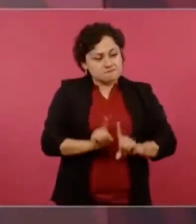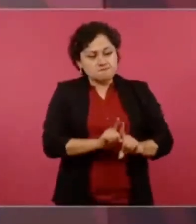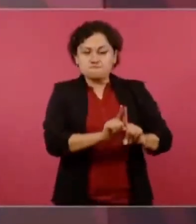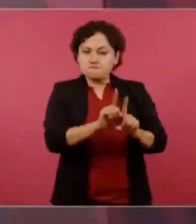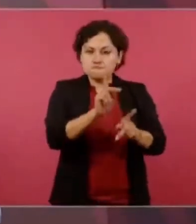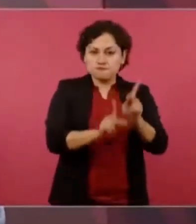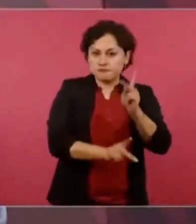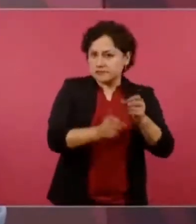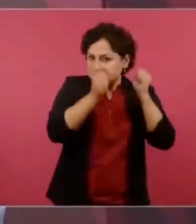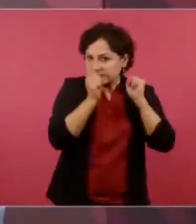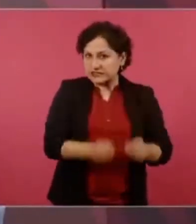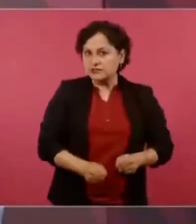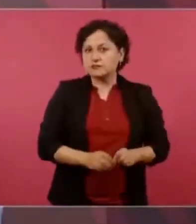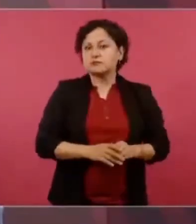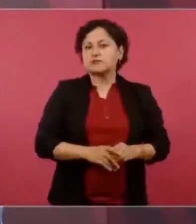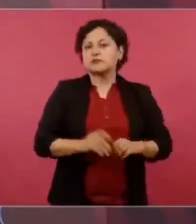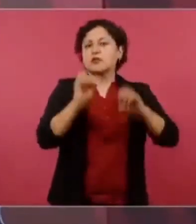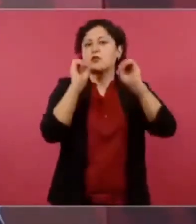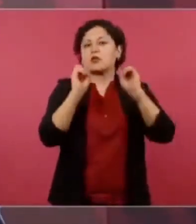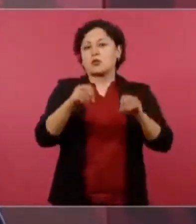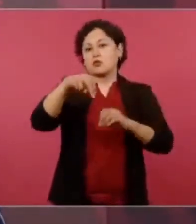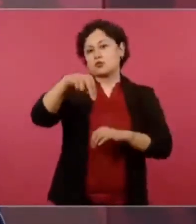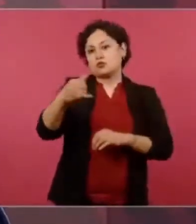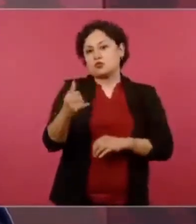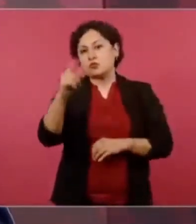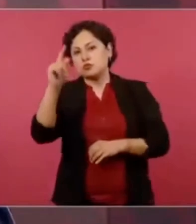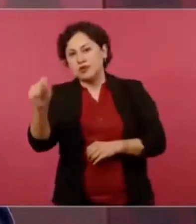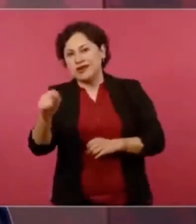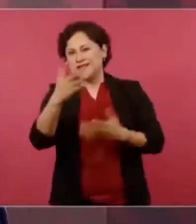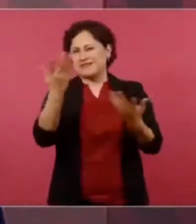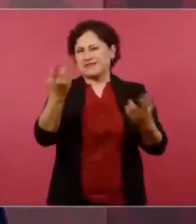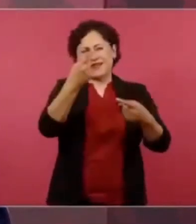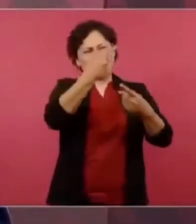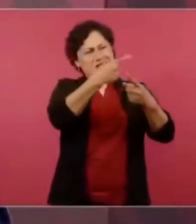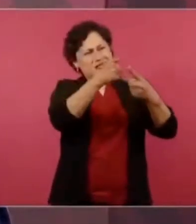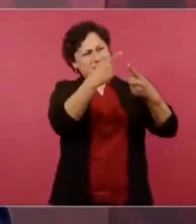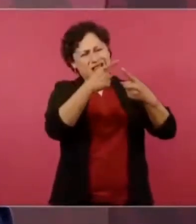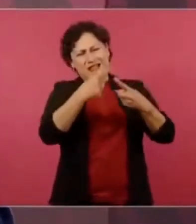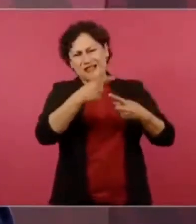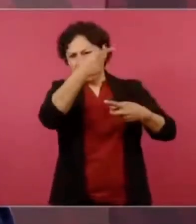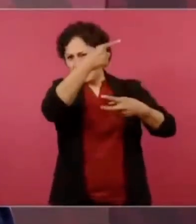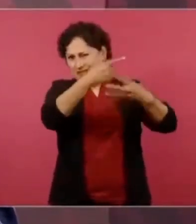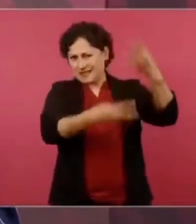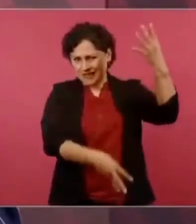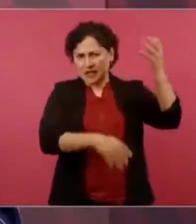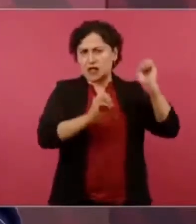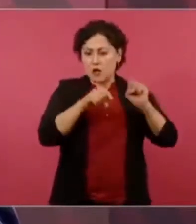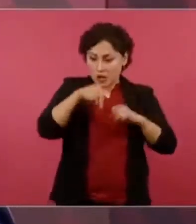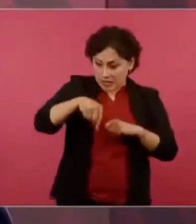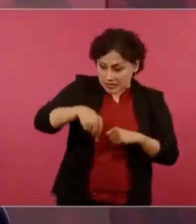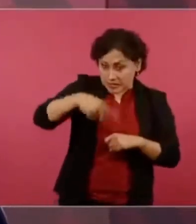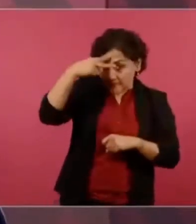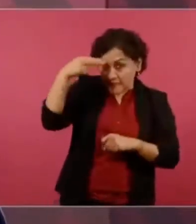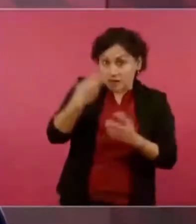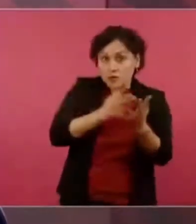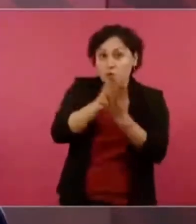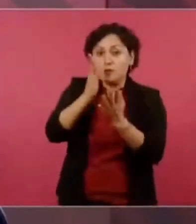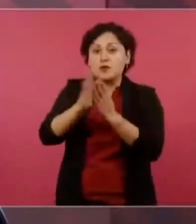¿Y dónde estaban los del New York Times y todos los demás? Y los medios de aquí, todos